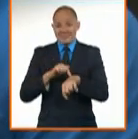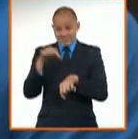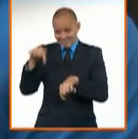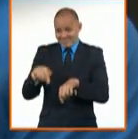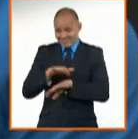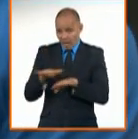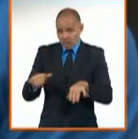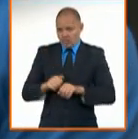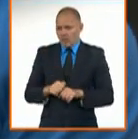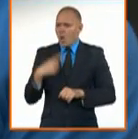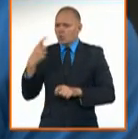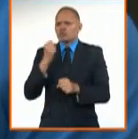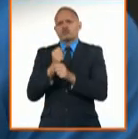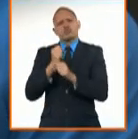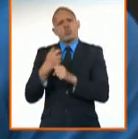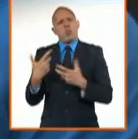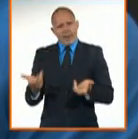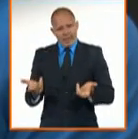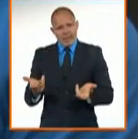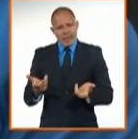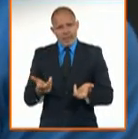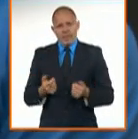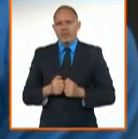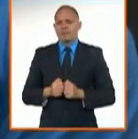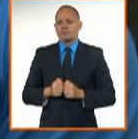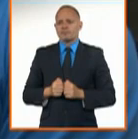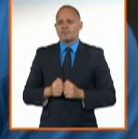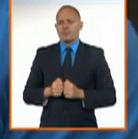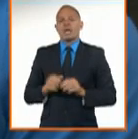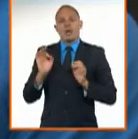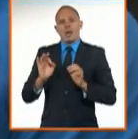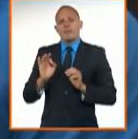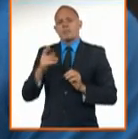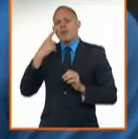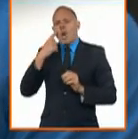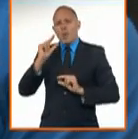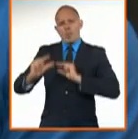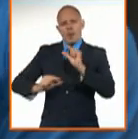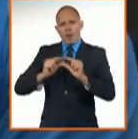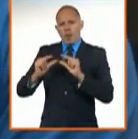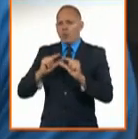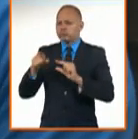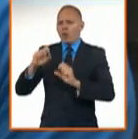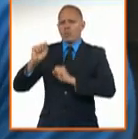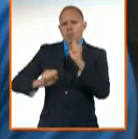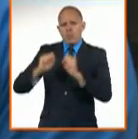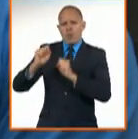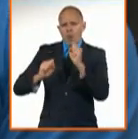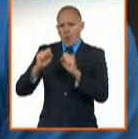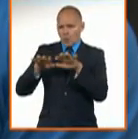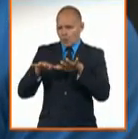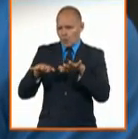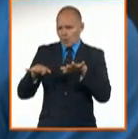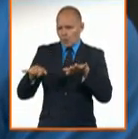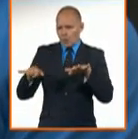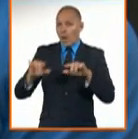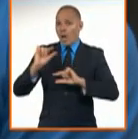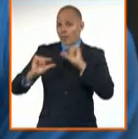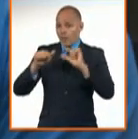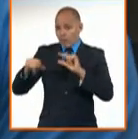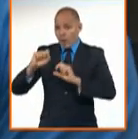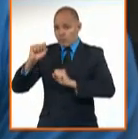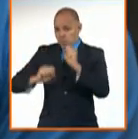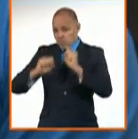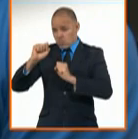nos encontramos en procesos de estabilización subida de carga para poder lograr la